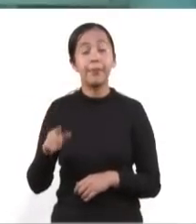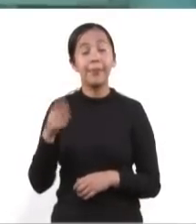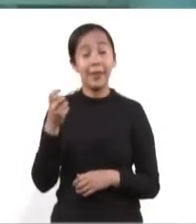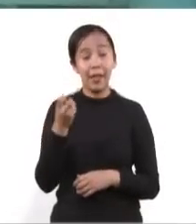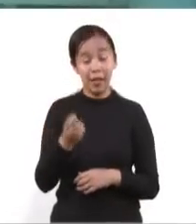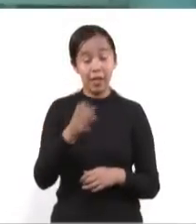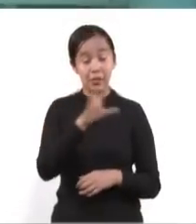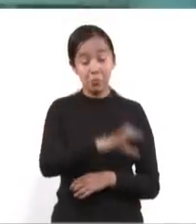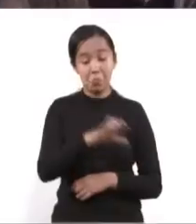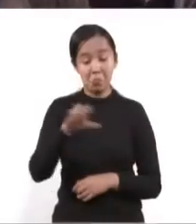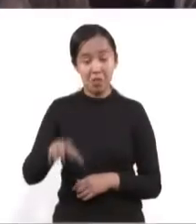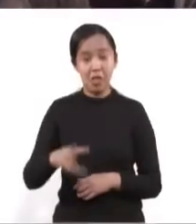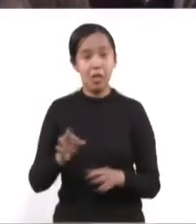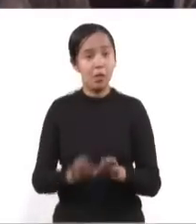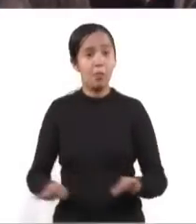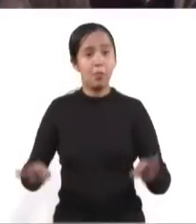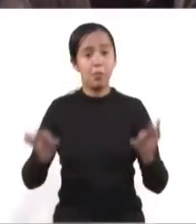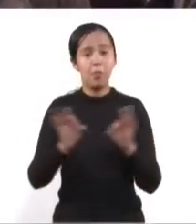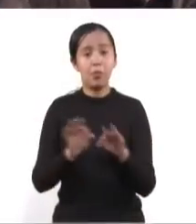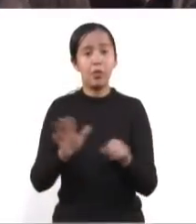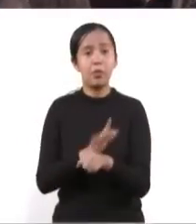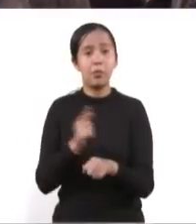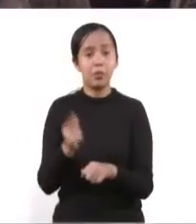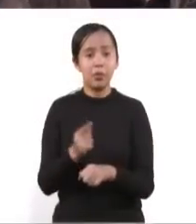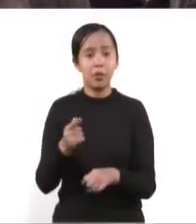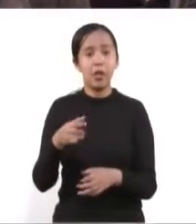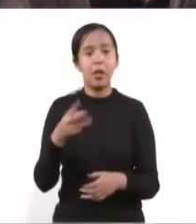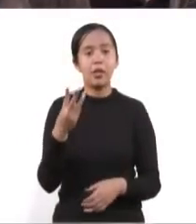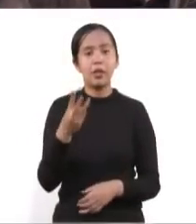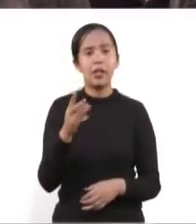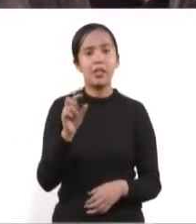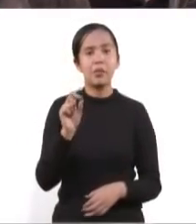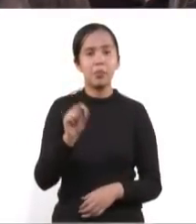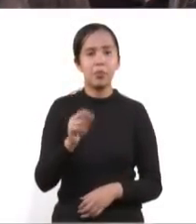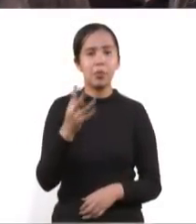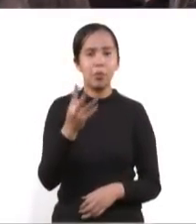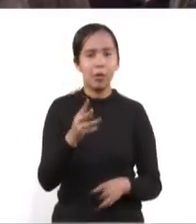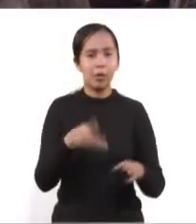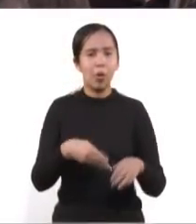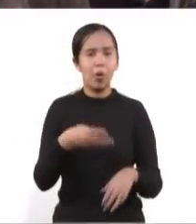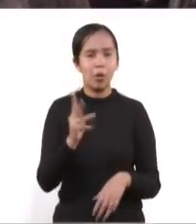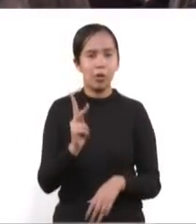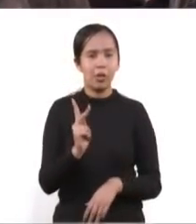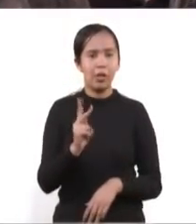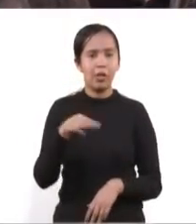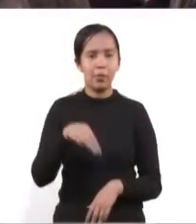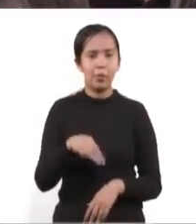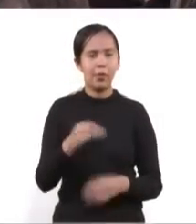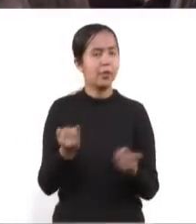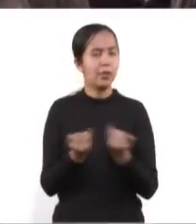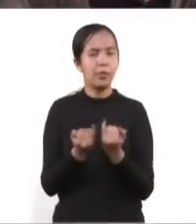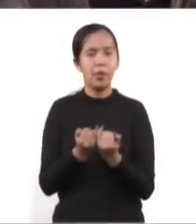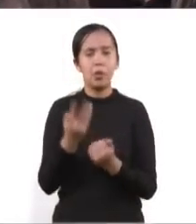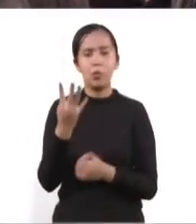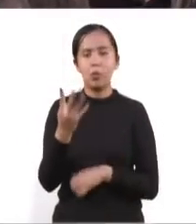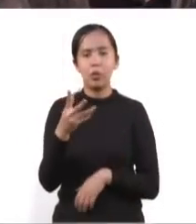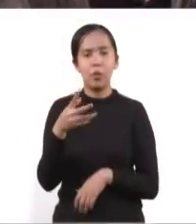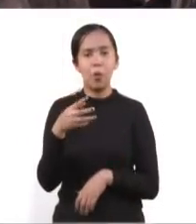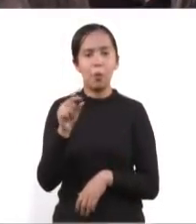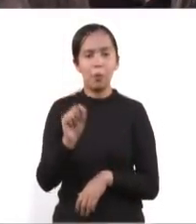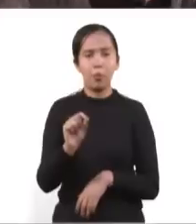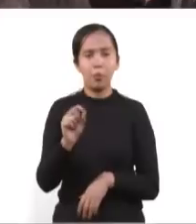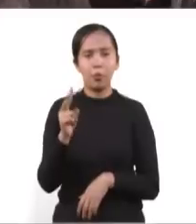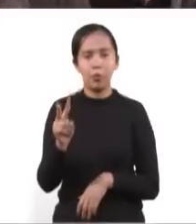son muy importantes porque con sus longitudes de 3.4 kilómetros y 4.2